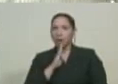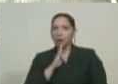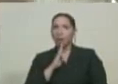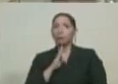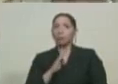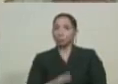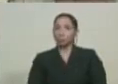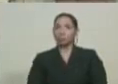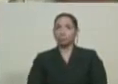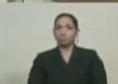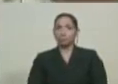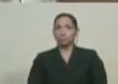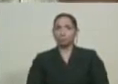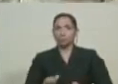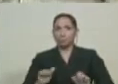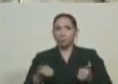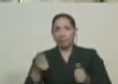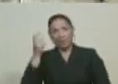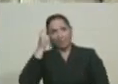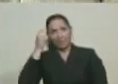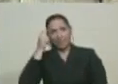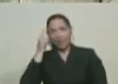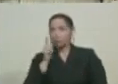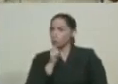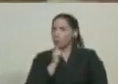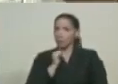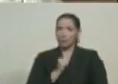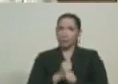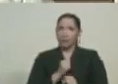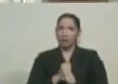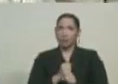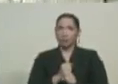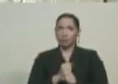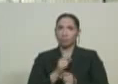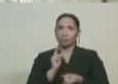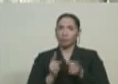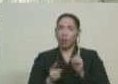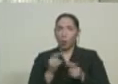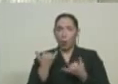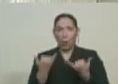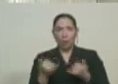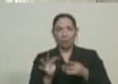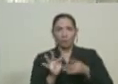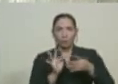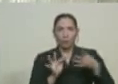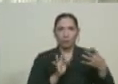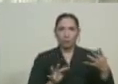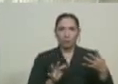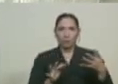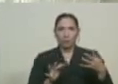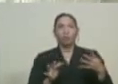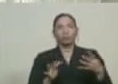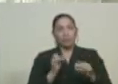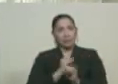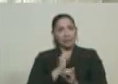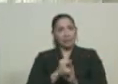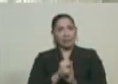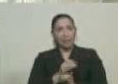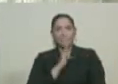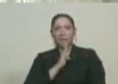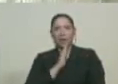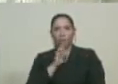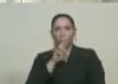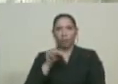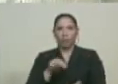inusuales para tratarse de un día no laborable. Apenas entró en funcionamiento la plataforma electrónica de la banca nacional,